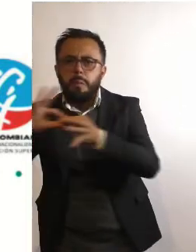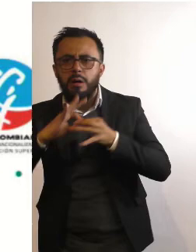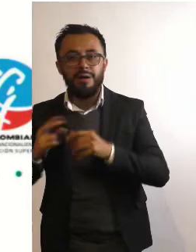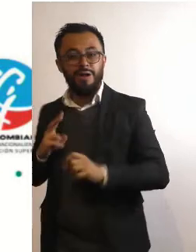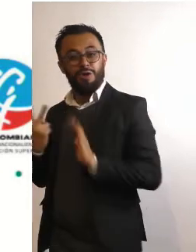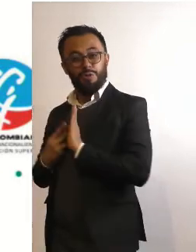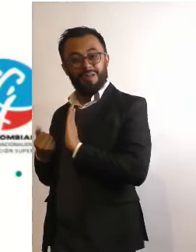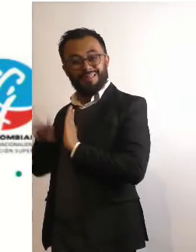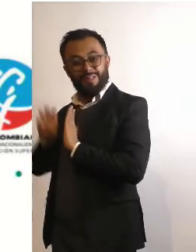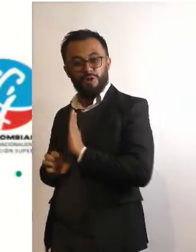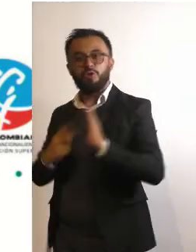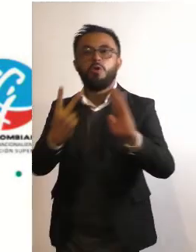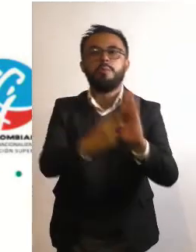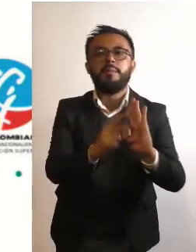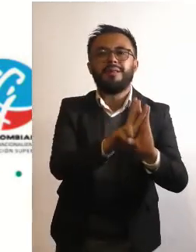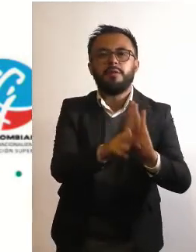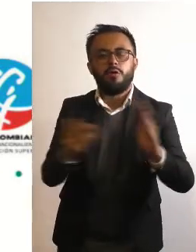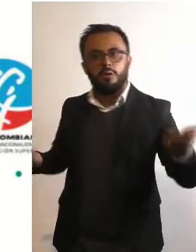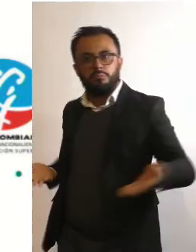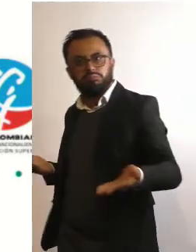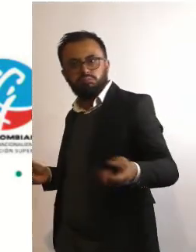al 2022 en